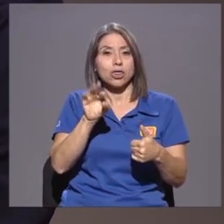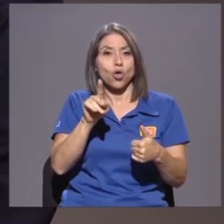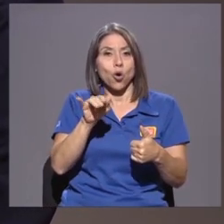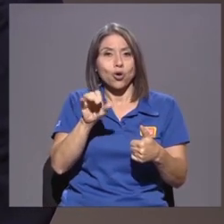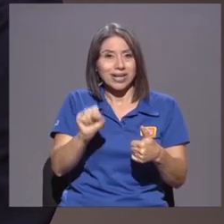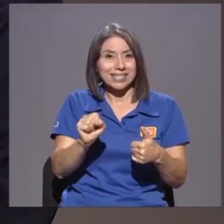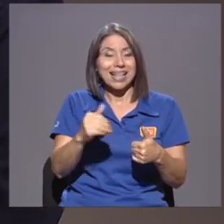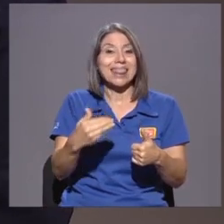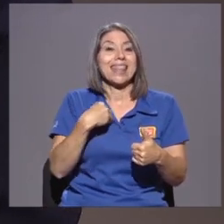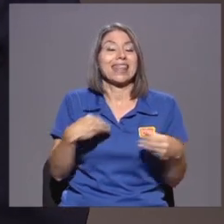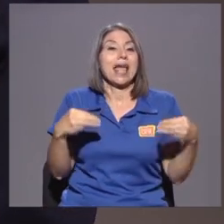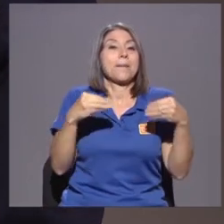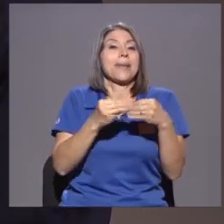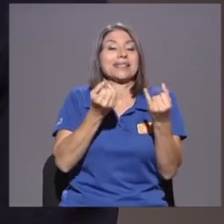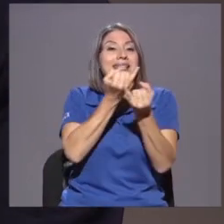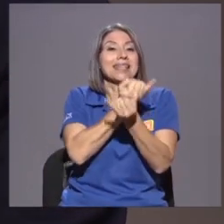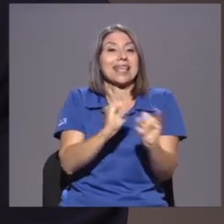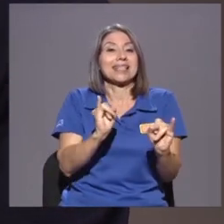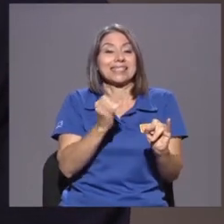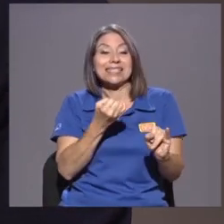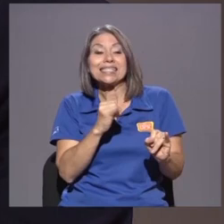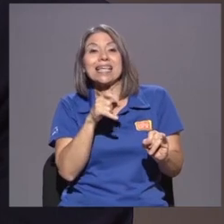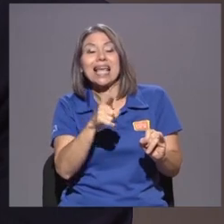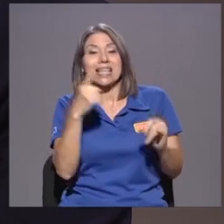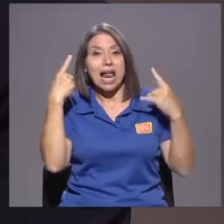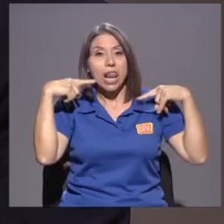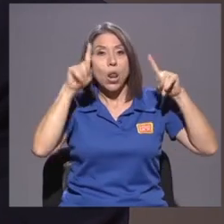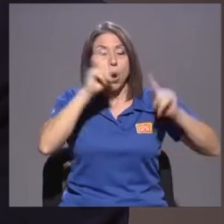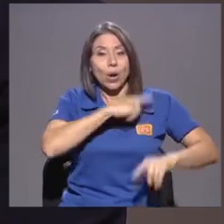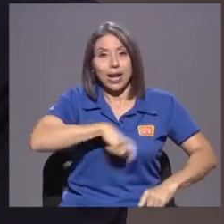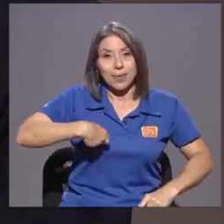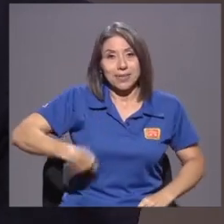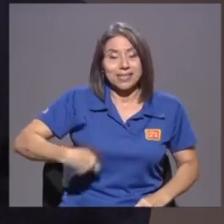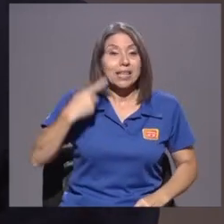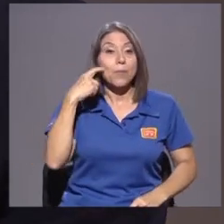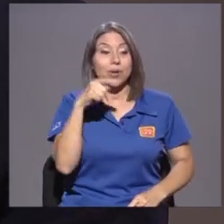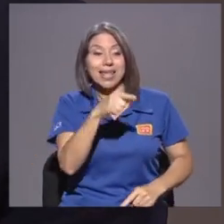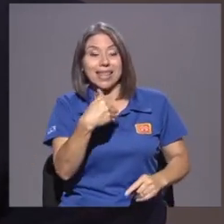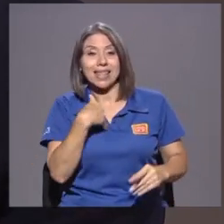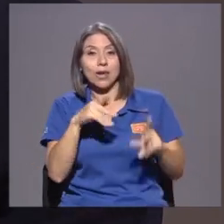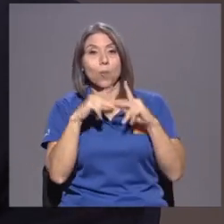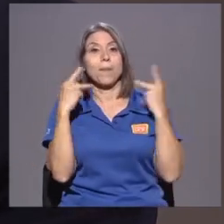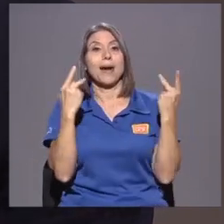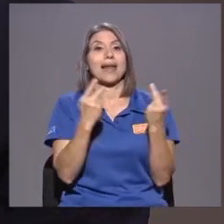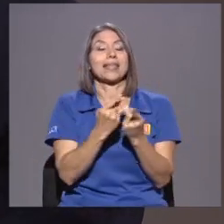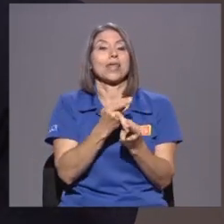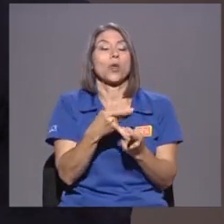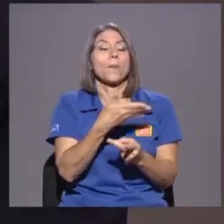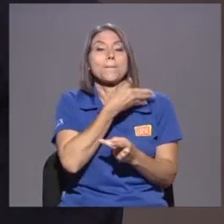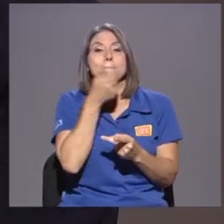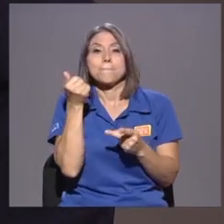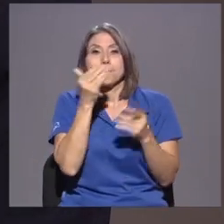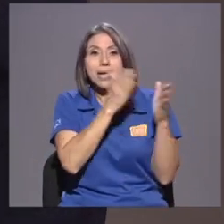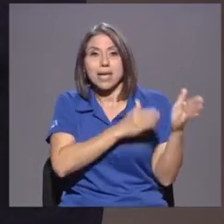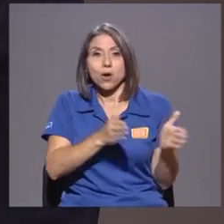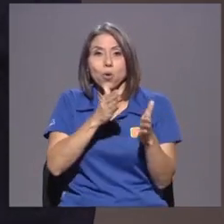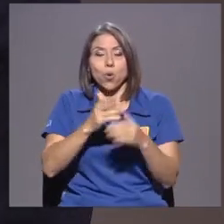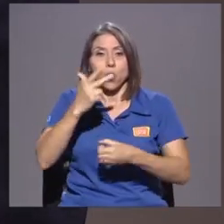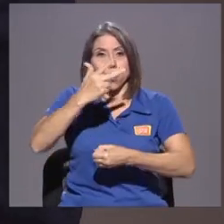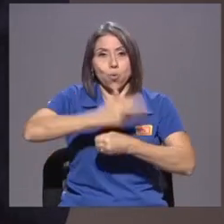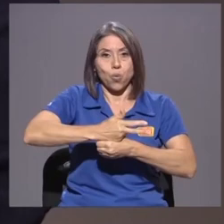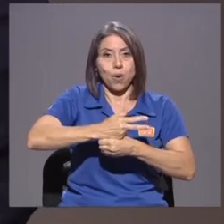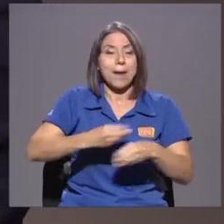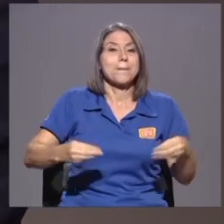llega a la presidencia porque bueno tiene un partido que es el mejor organizado en guatemala y es el que más